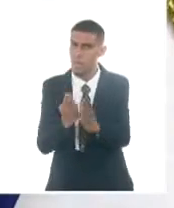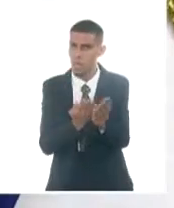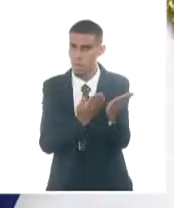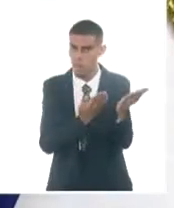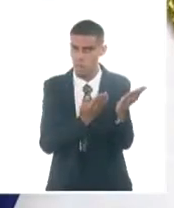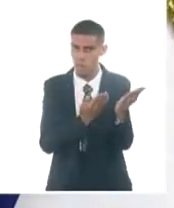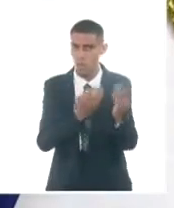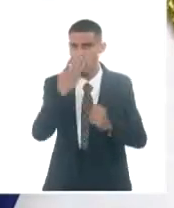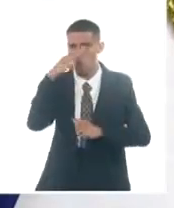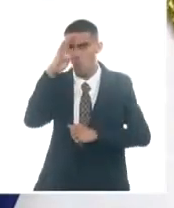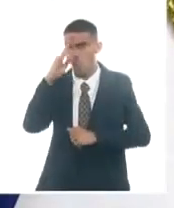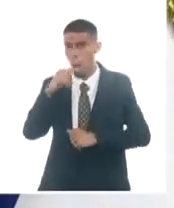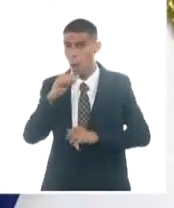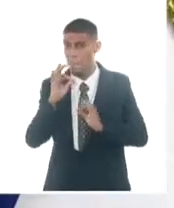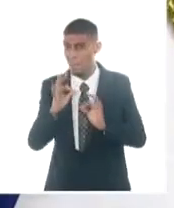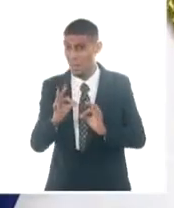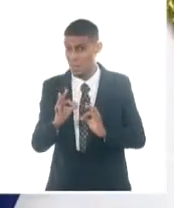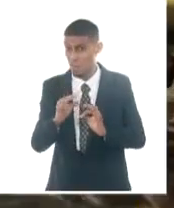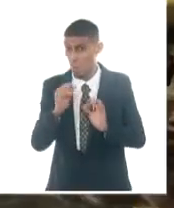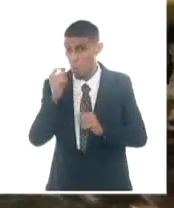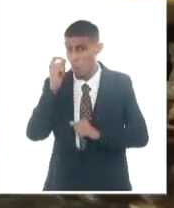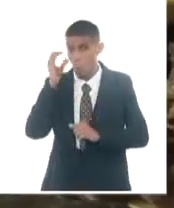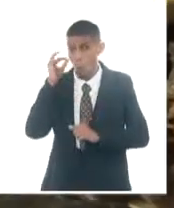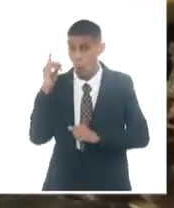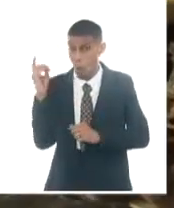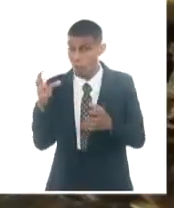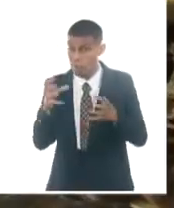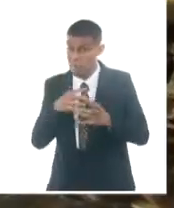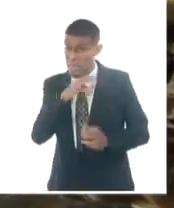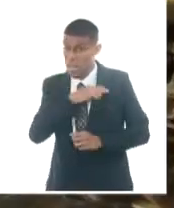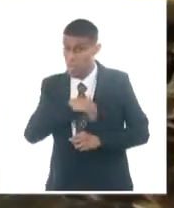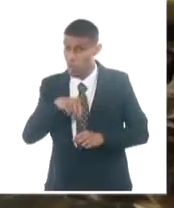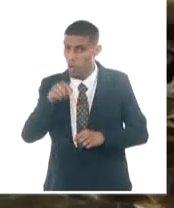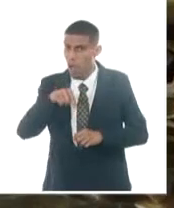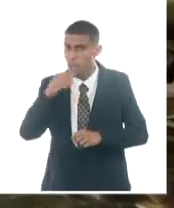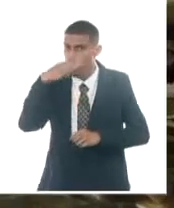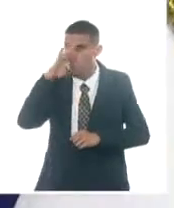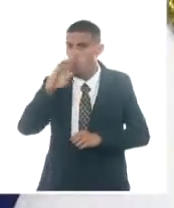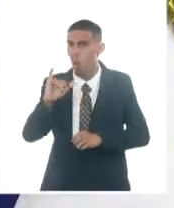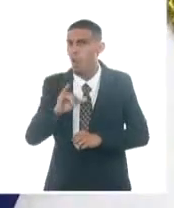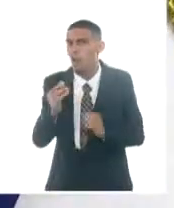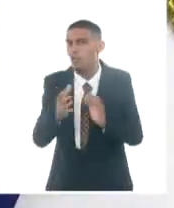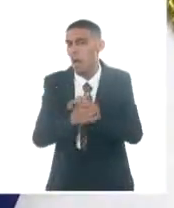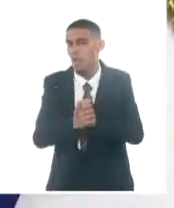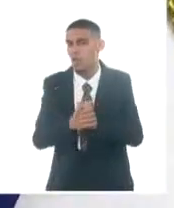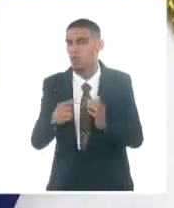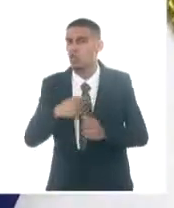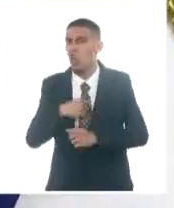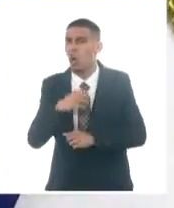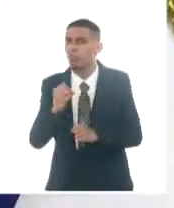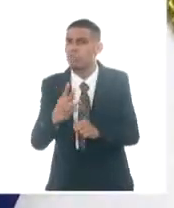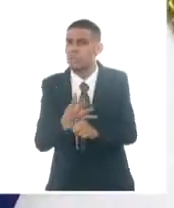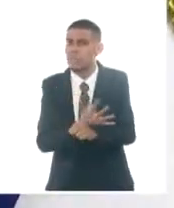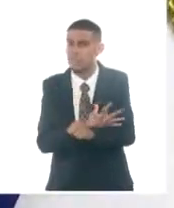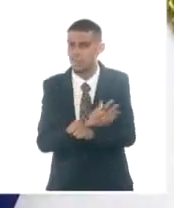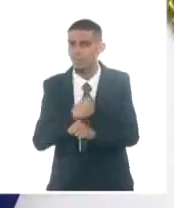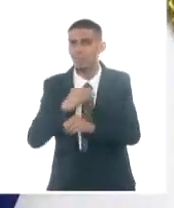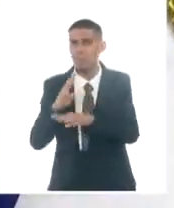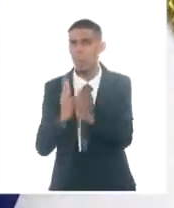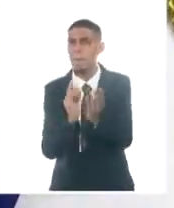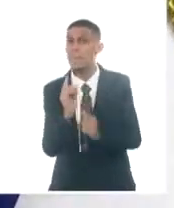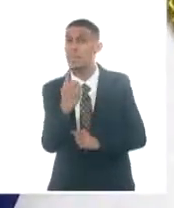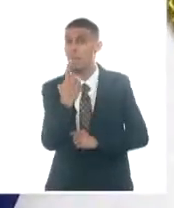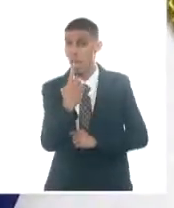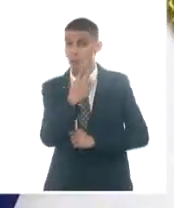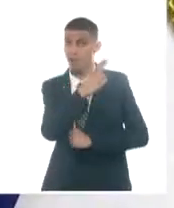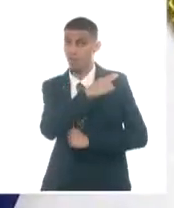ratificó que tanto ella como su delegación se encuentran en Cuba en calidad de amigos. Me siento muy complacida de ser la primera